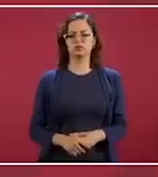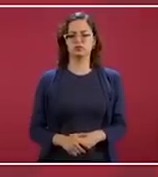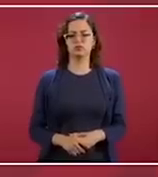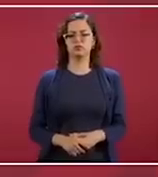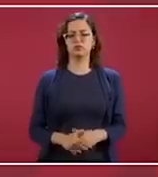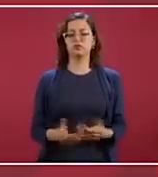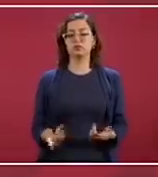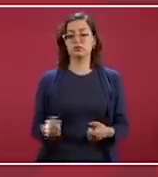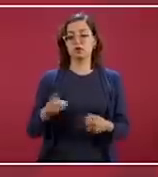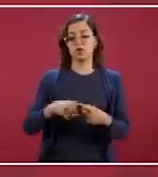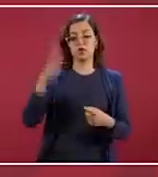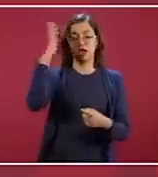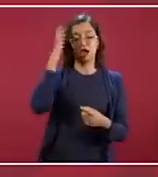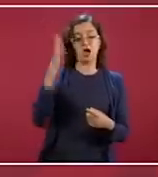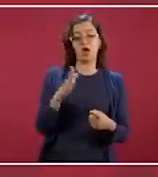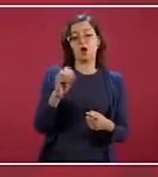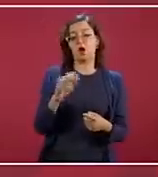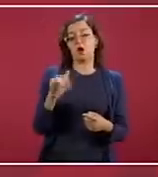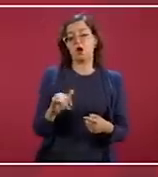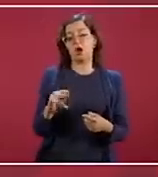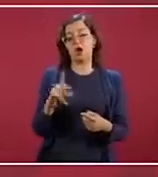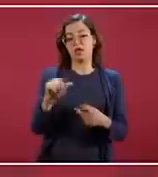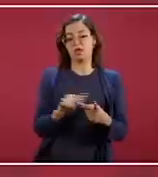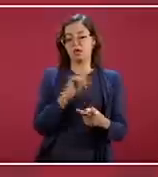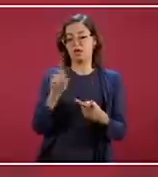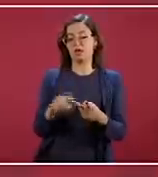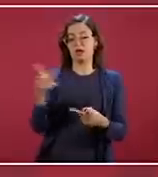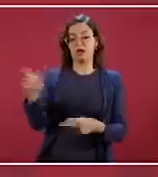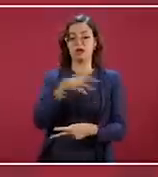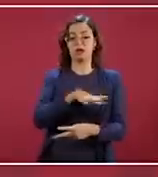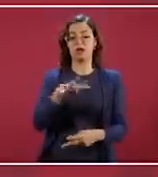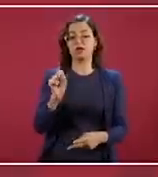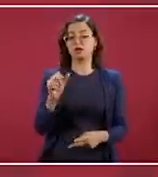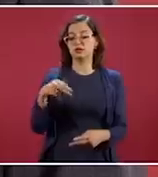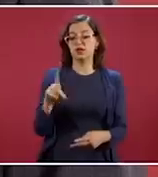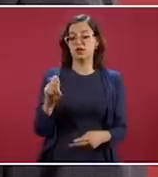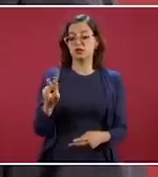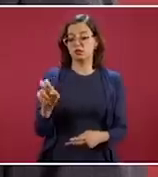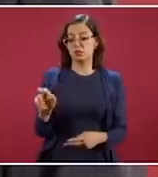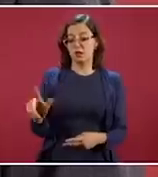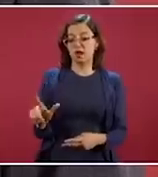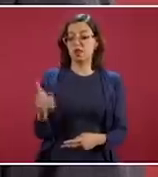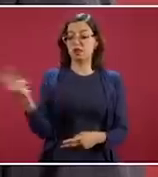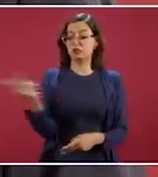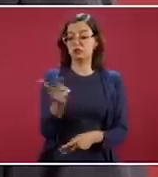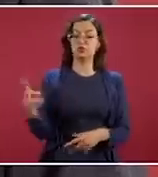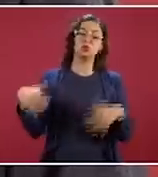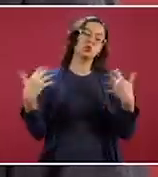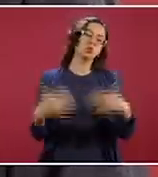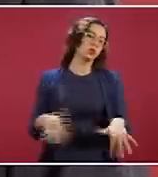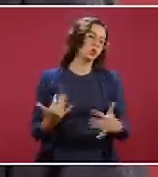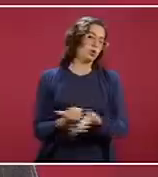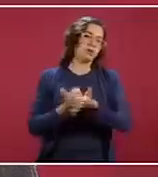el almirante Ojeda como el general Sandoval me ayudan mucho.